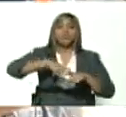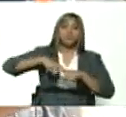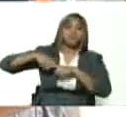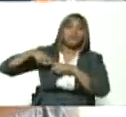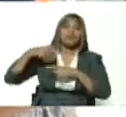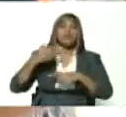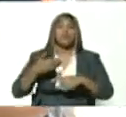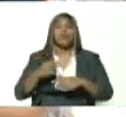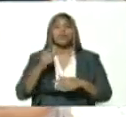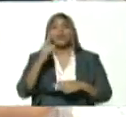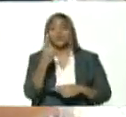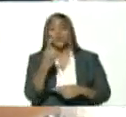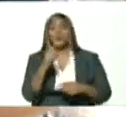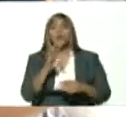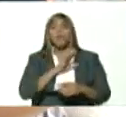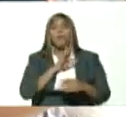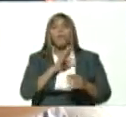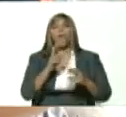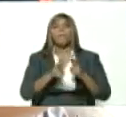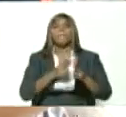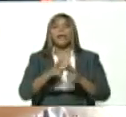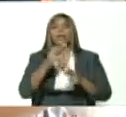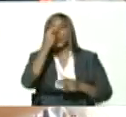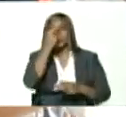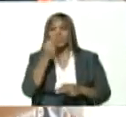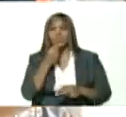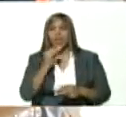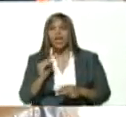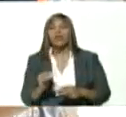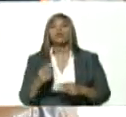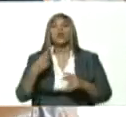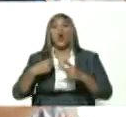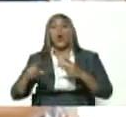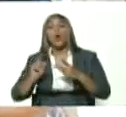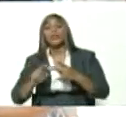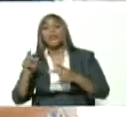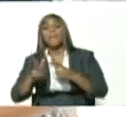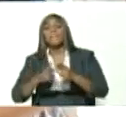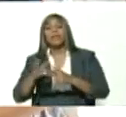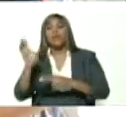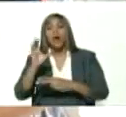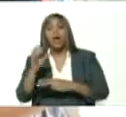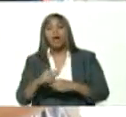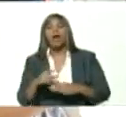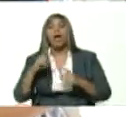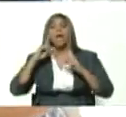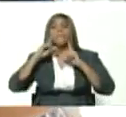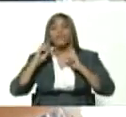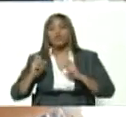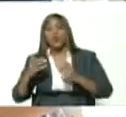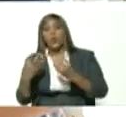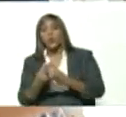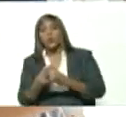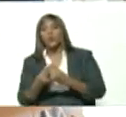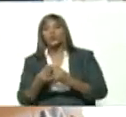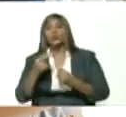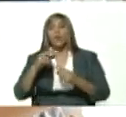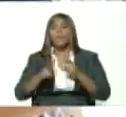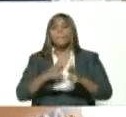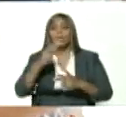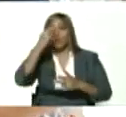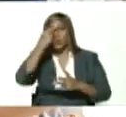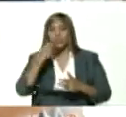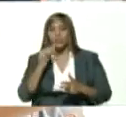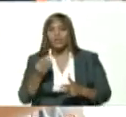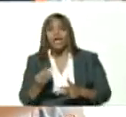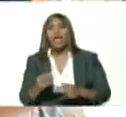una de Metro Los Teques, otro de Metro Caracas, profesionales conjuntos, los equipos de Metro de Los Teques trabajaron aquí, los equipos de Metro de